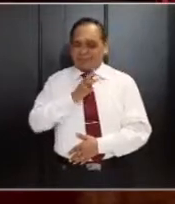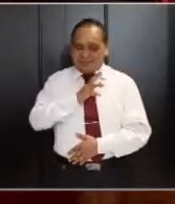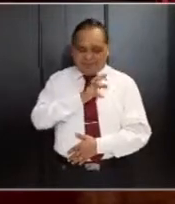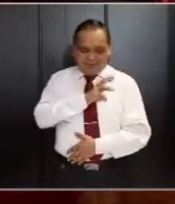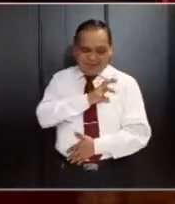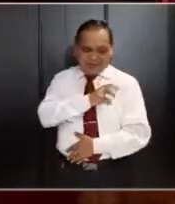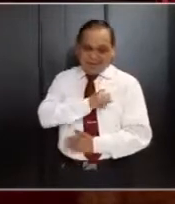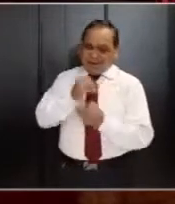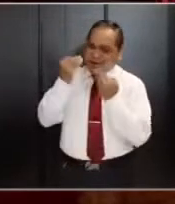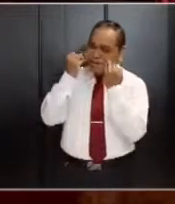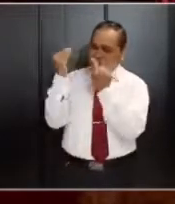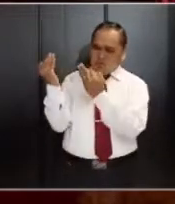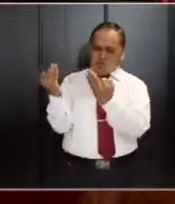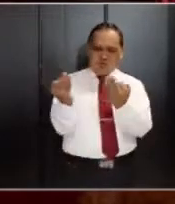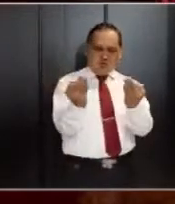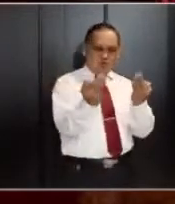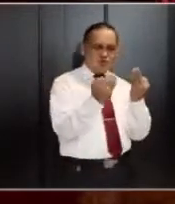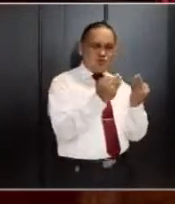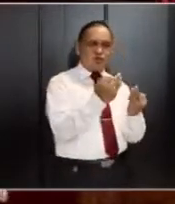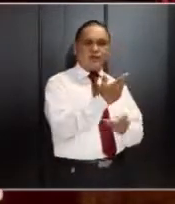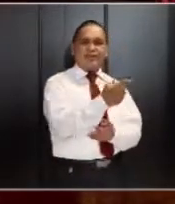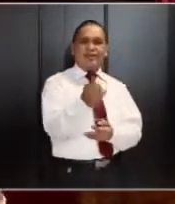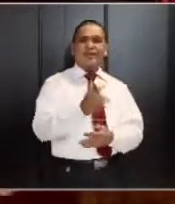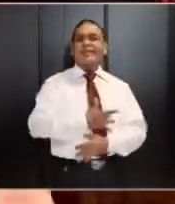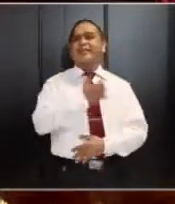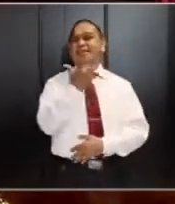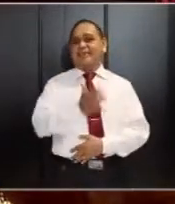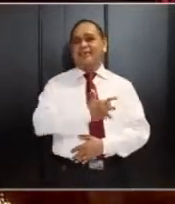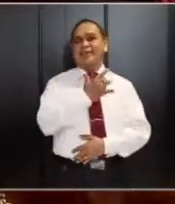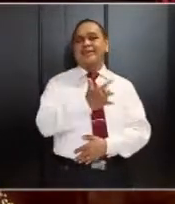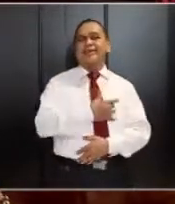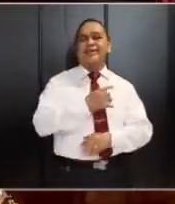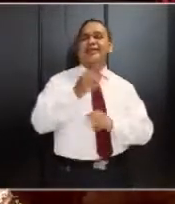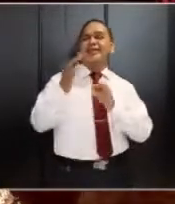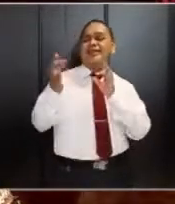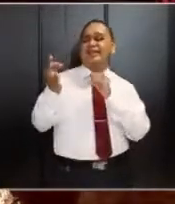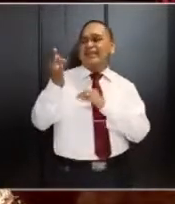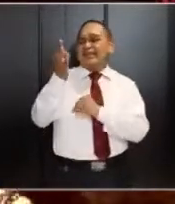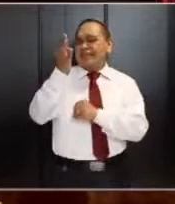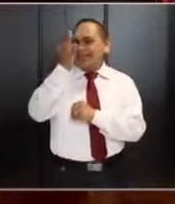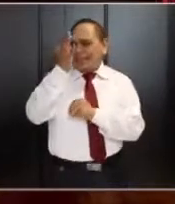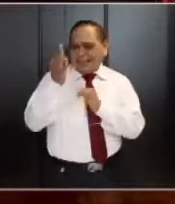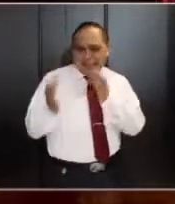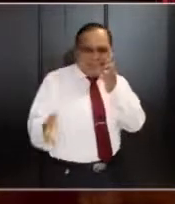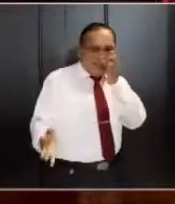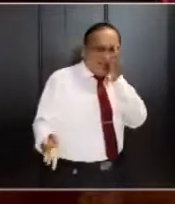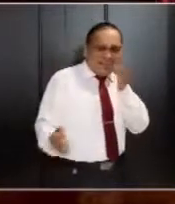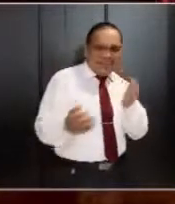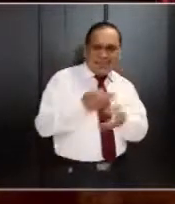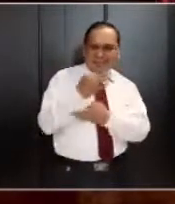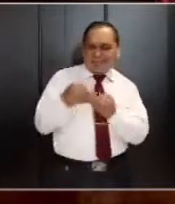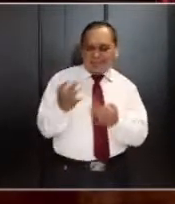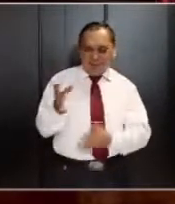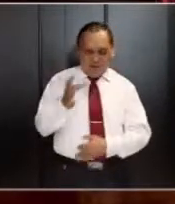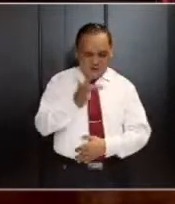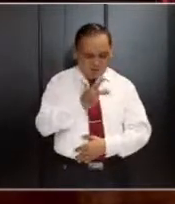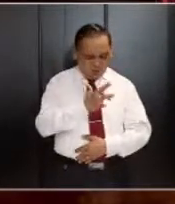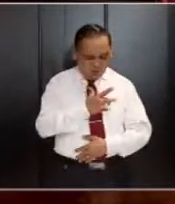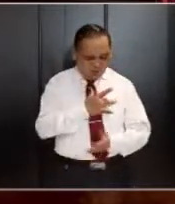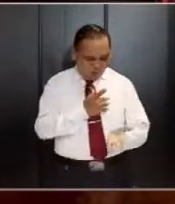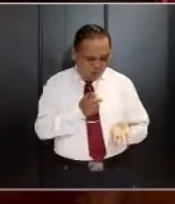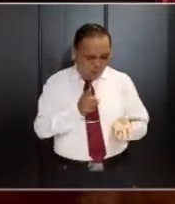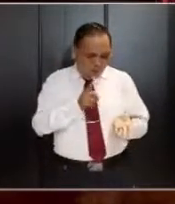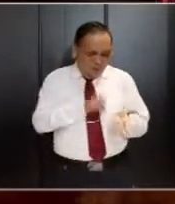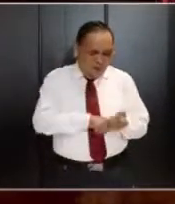él se ha ganado por todos lados y sentirlo tan cerca, tan adentro de nuestro corazón. Así